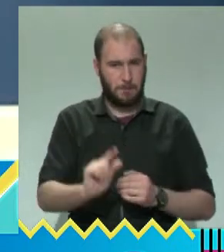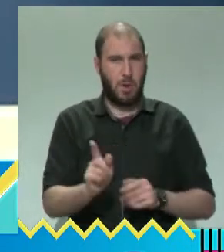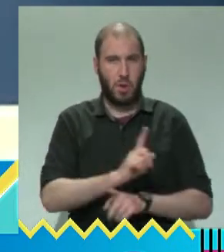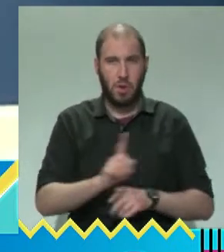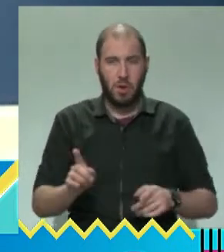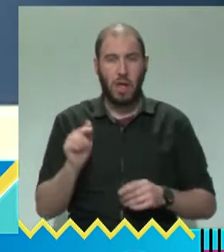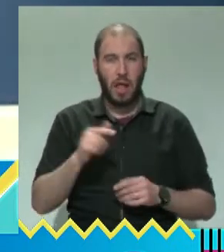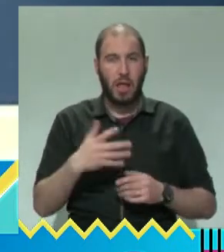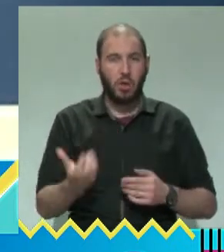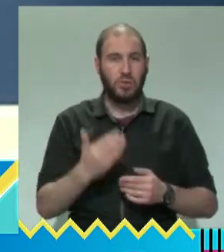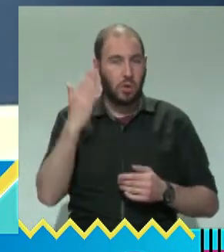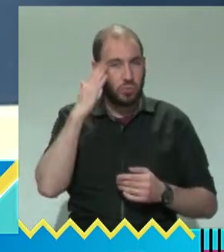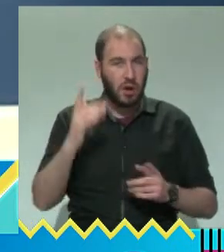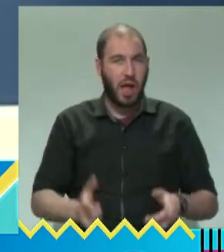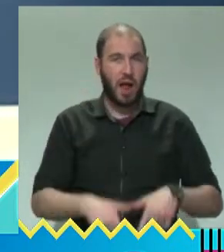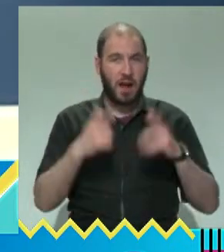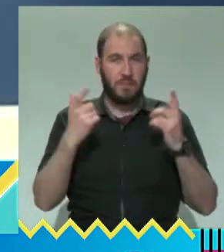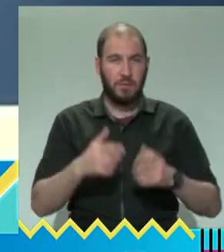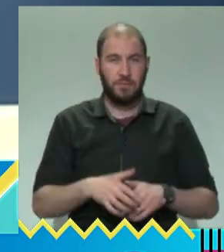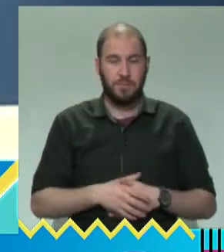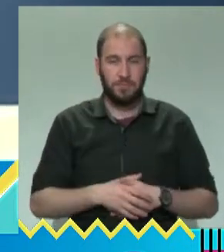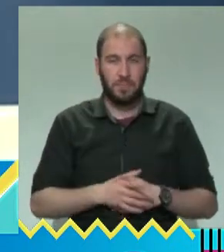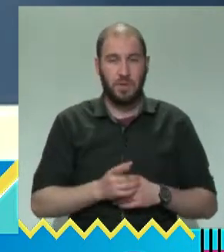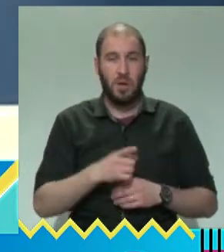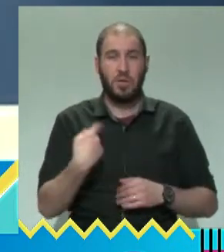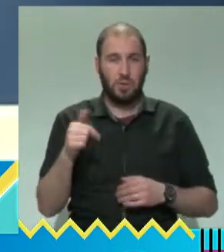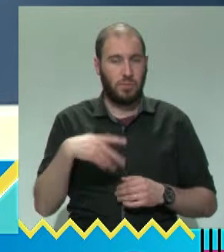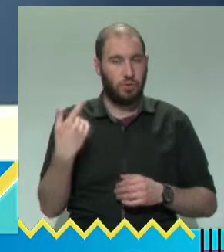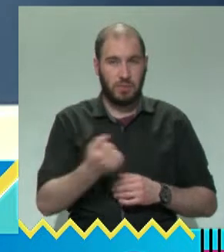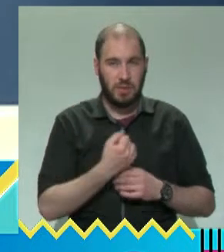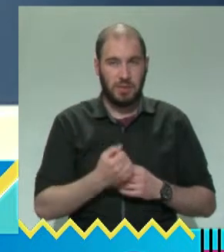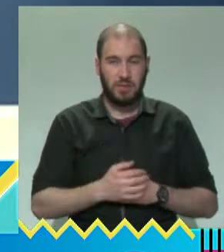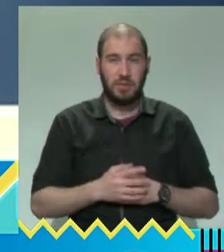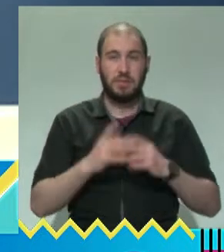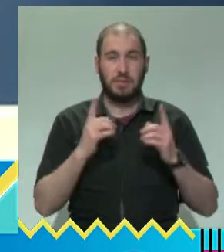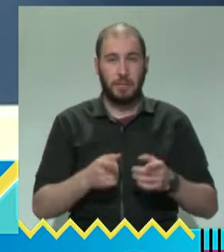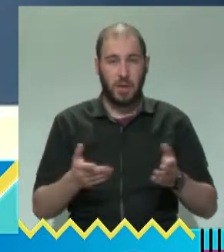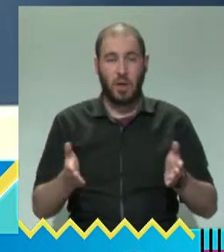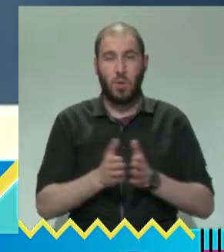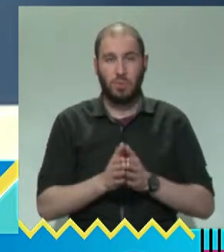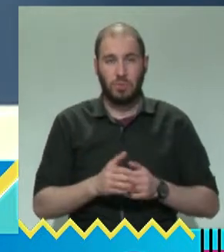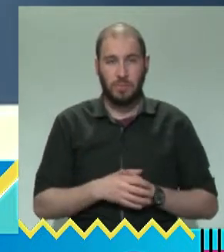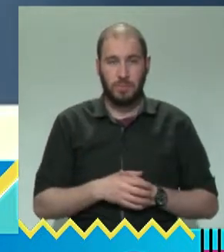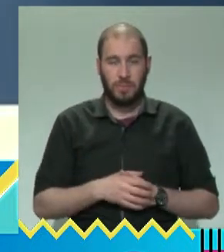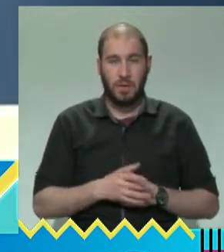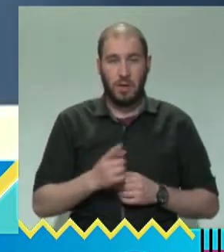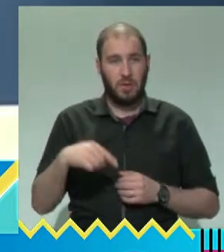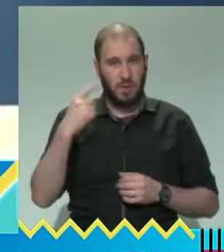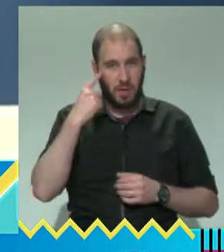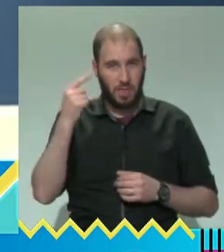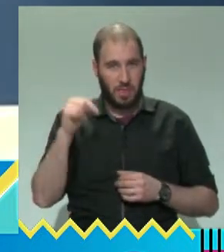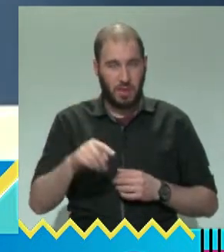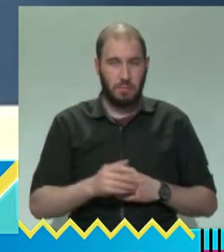tiene que ver con recuperar esta cultura del árbol, que para nosotros es importante, y obviamente tiene que ir de la mano, creemos